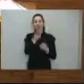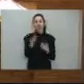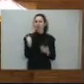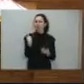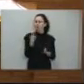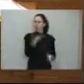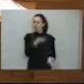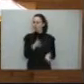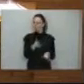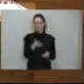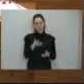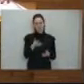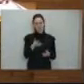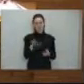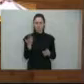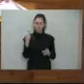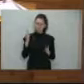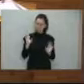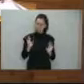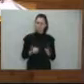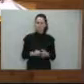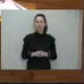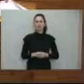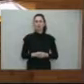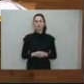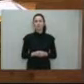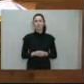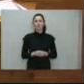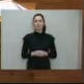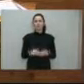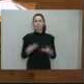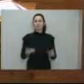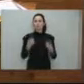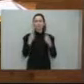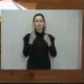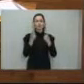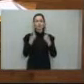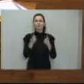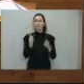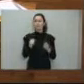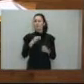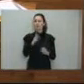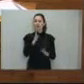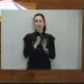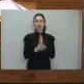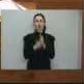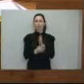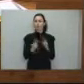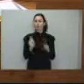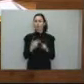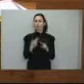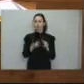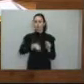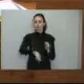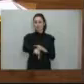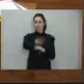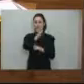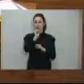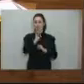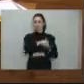hace bastante tiempo que era necesaria esa política, porque entendemos que desde